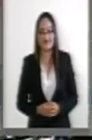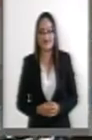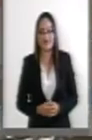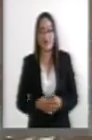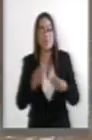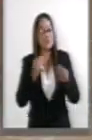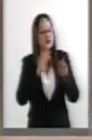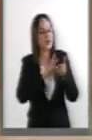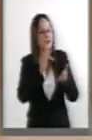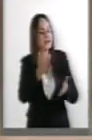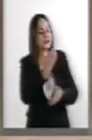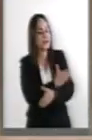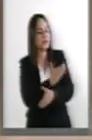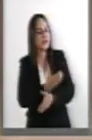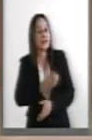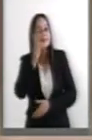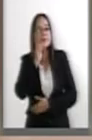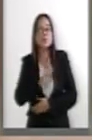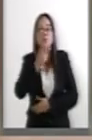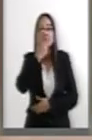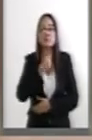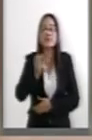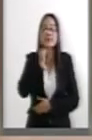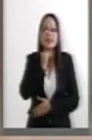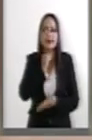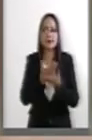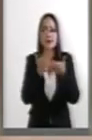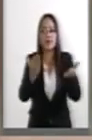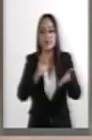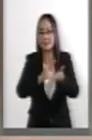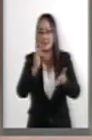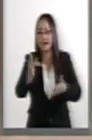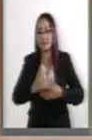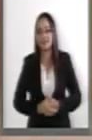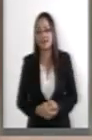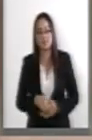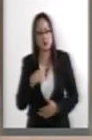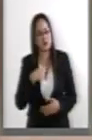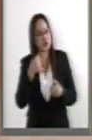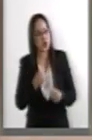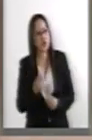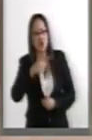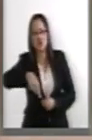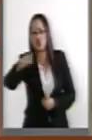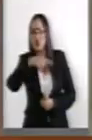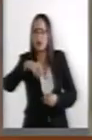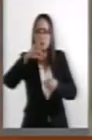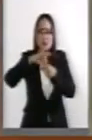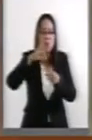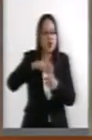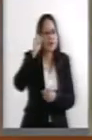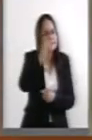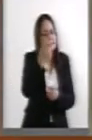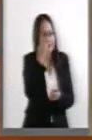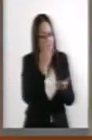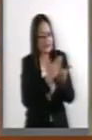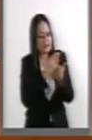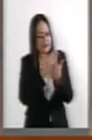Muchas gracias, compañeras, compañeros senadores. Estoy segura que ustedes votarán a favor de este